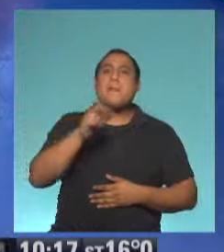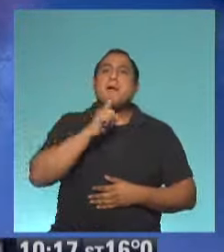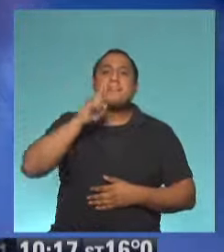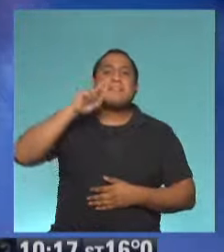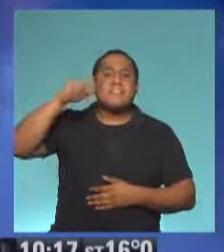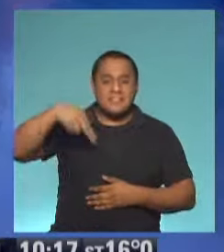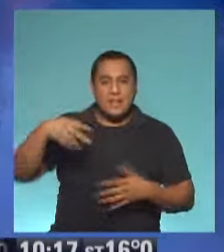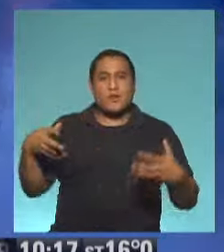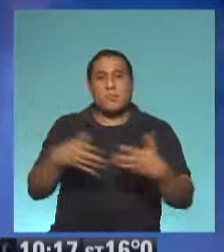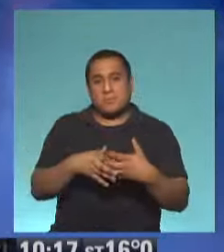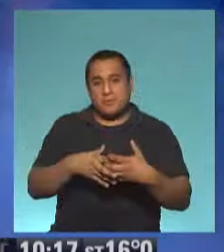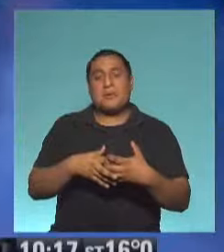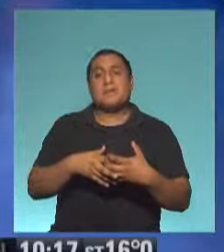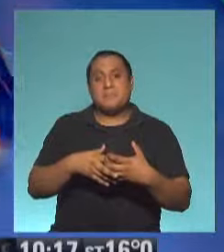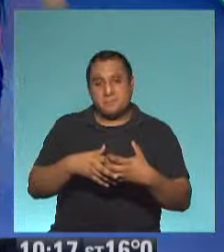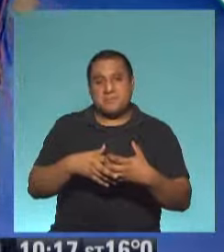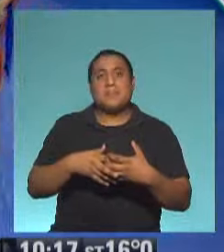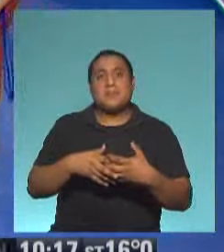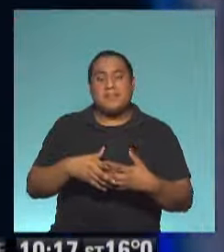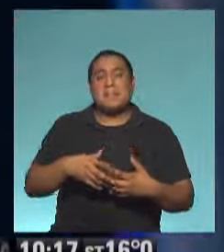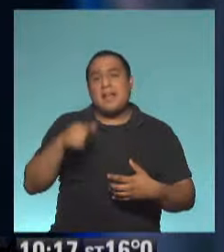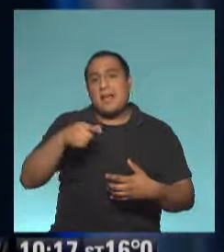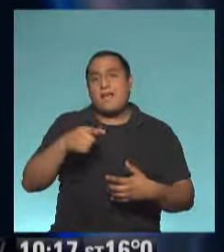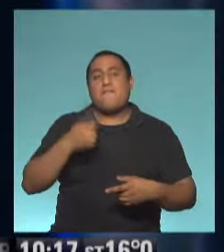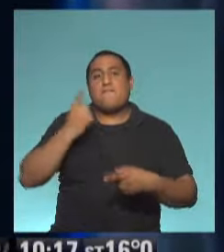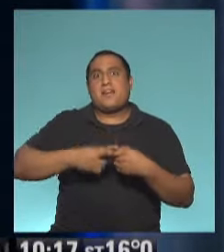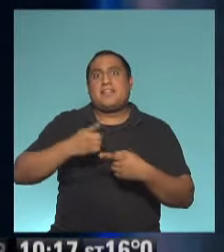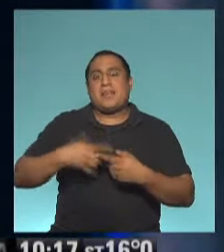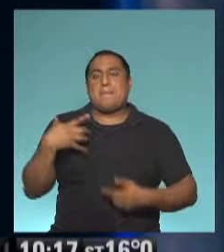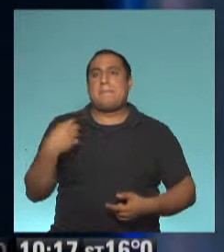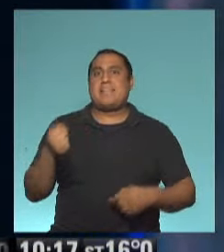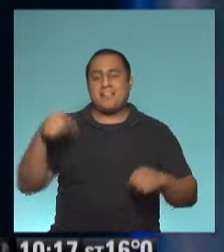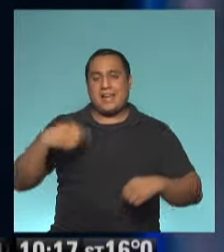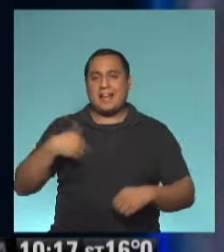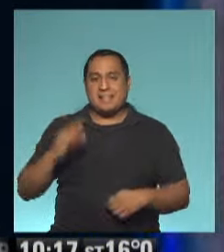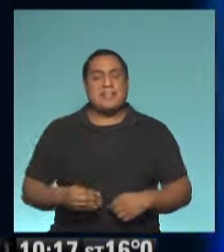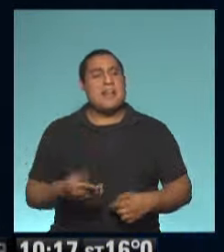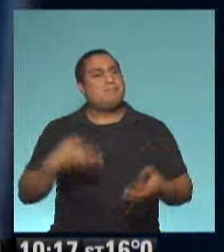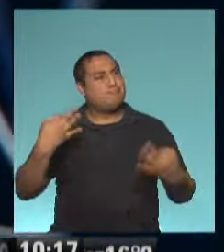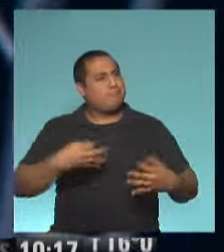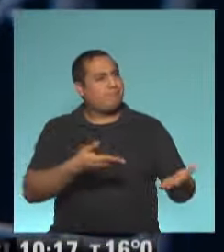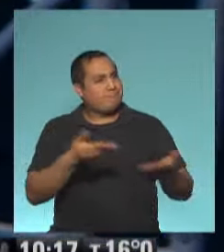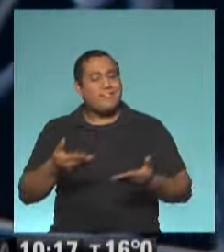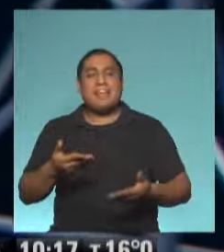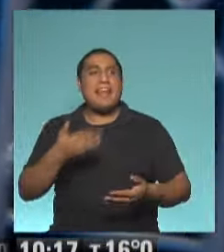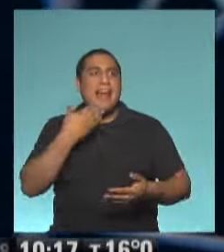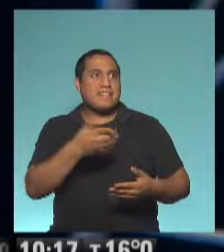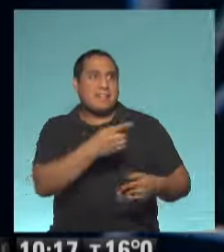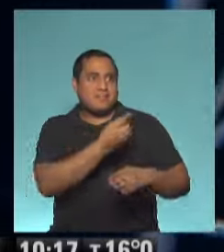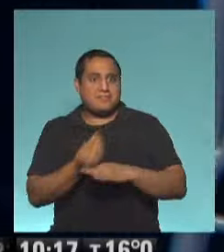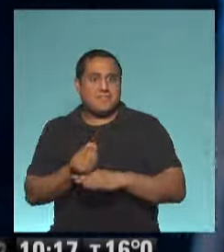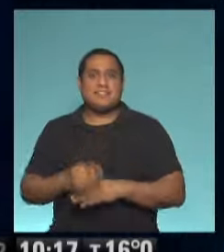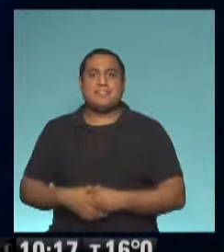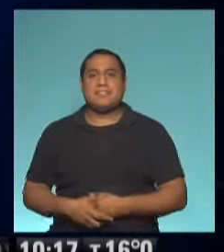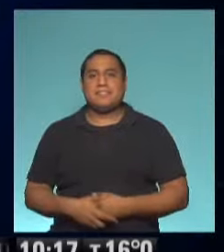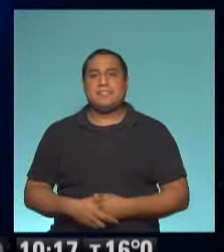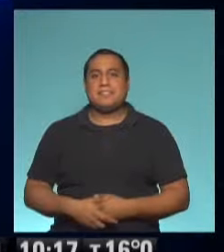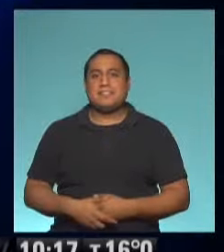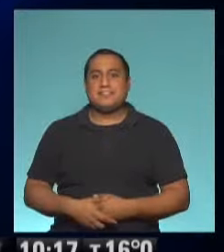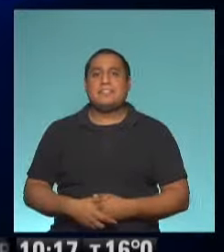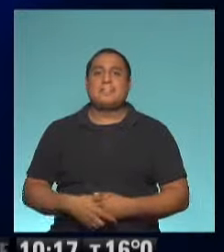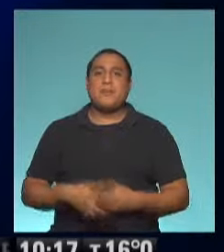De la murga festejantes por la patria. Qué bueno tenerte acá. Gracias por venir. Buen